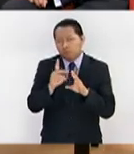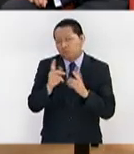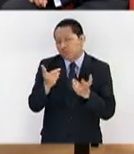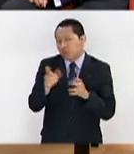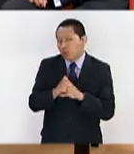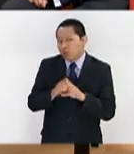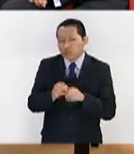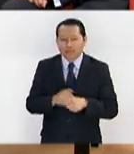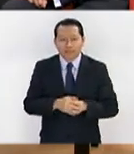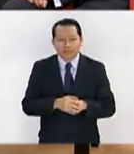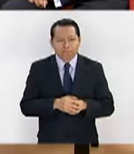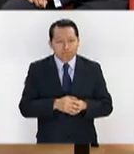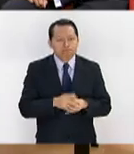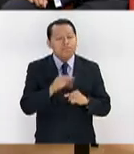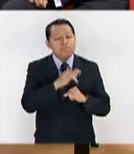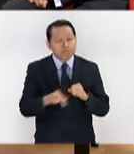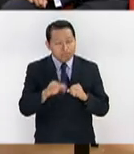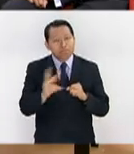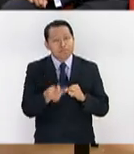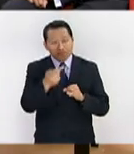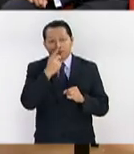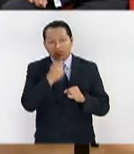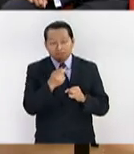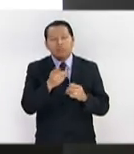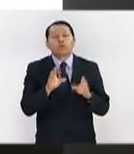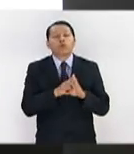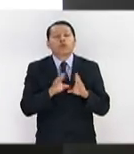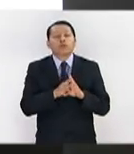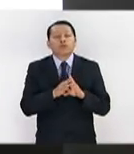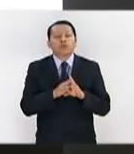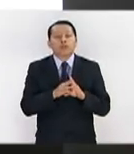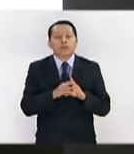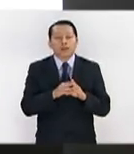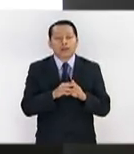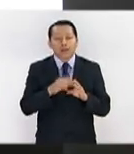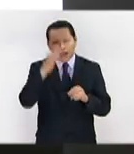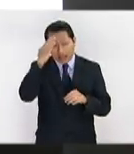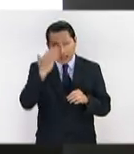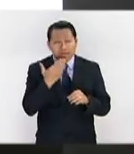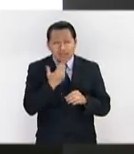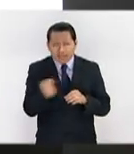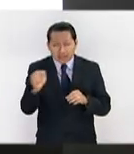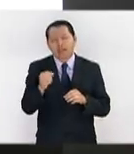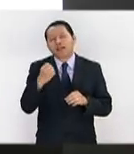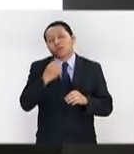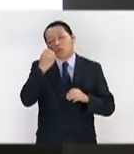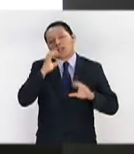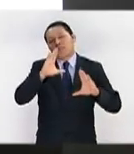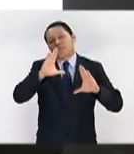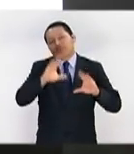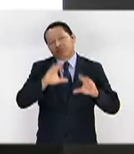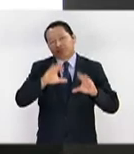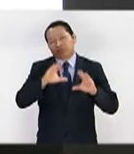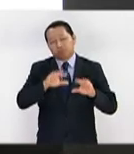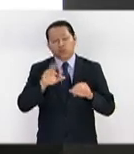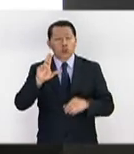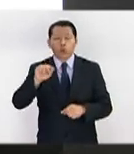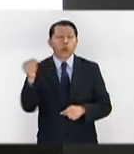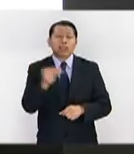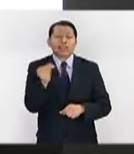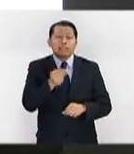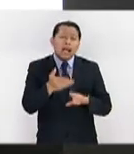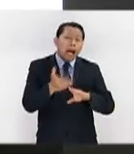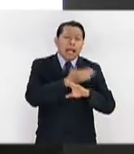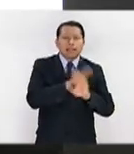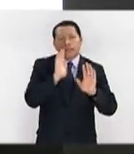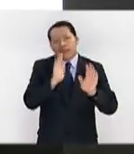importante? Le respondo a la última pregunta. En las habilidades, la escuela se las va a ofrecer o se las va a desarrollar. No se requiere que tengan una